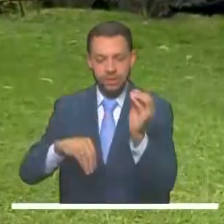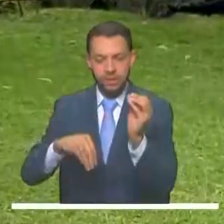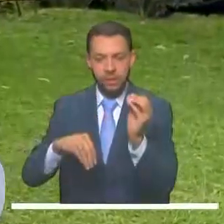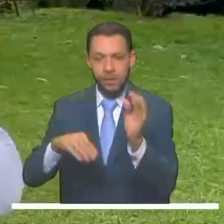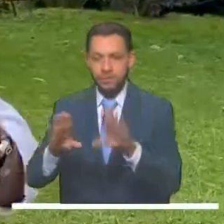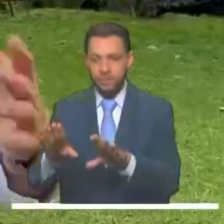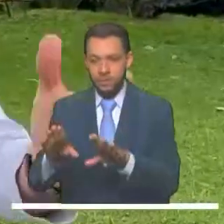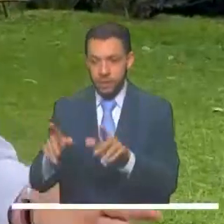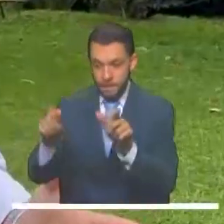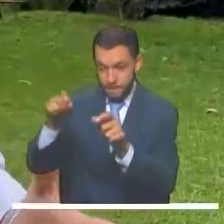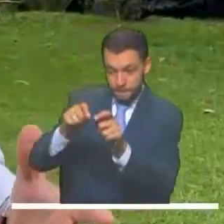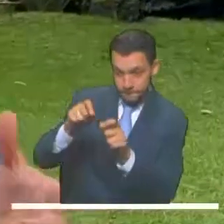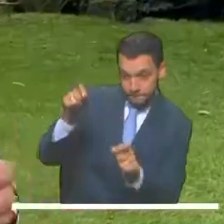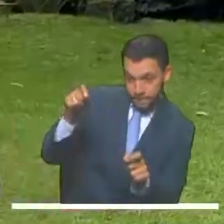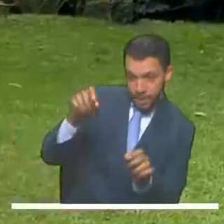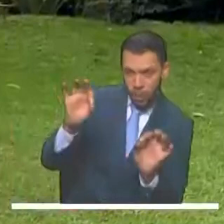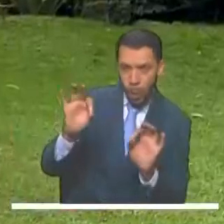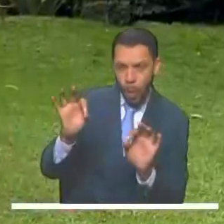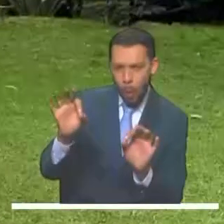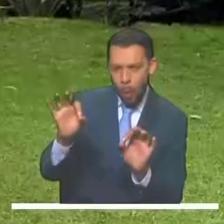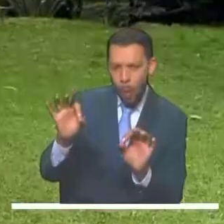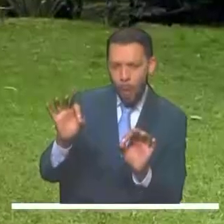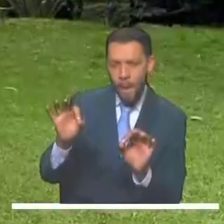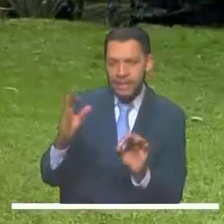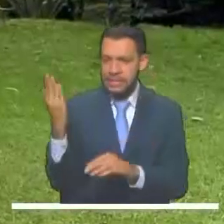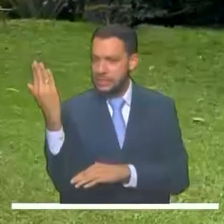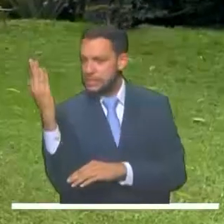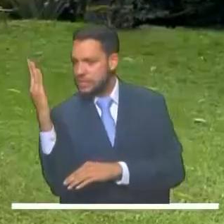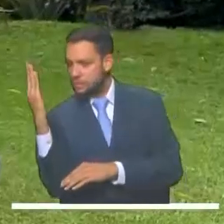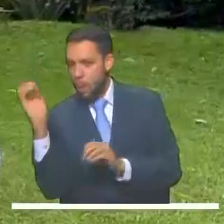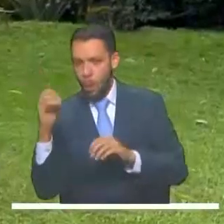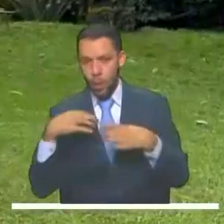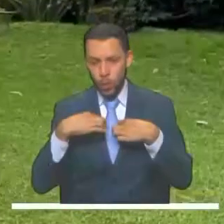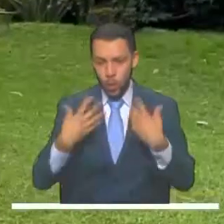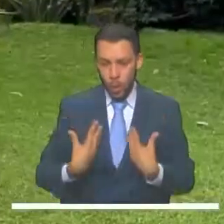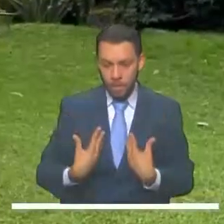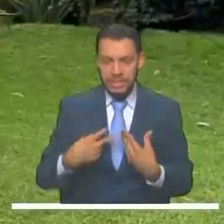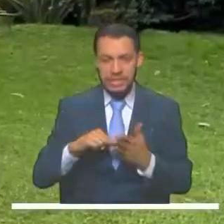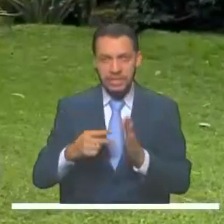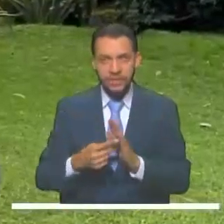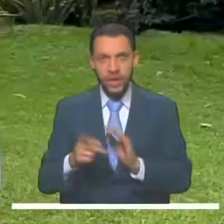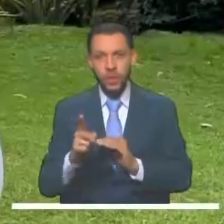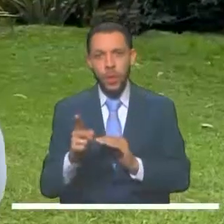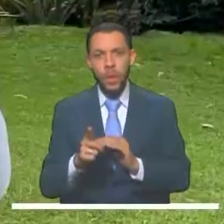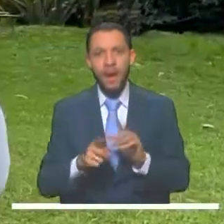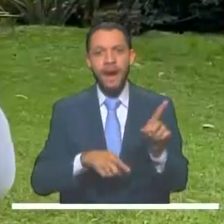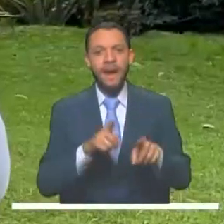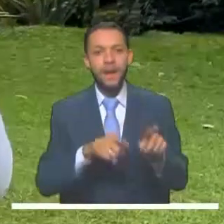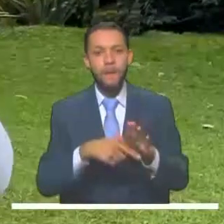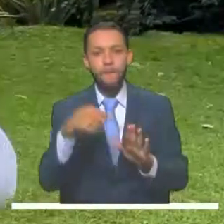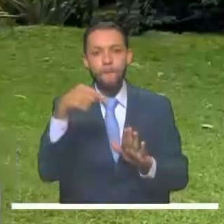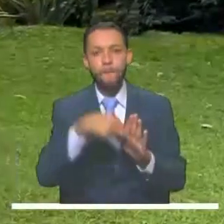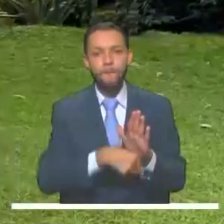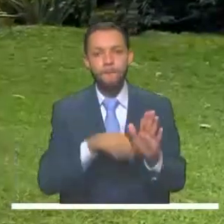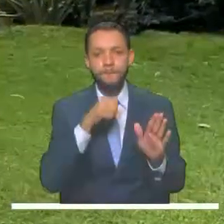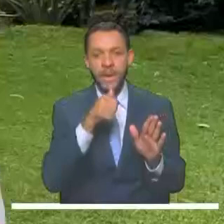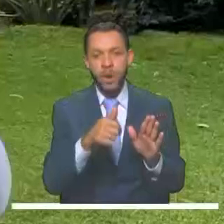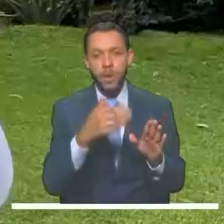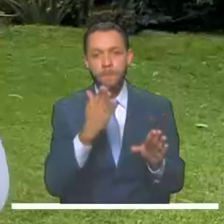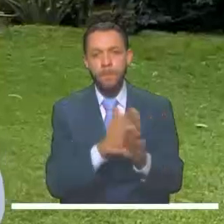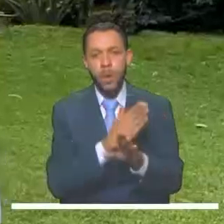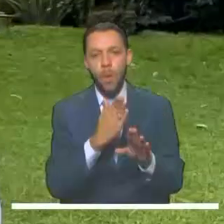no es un problema del metro ni del espejo ni de la ropa es que el cuerpo lo llevamos a un estado de inflamación